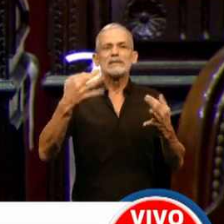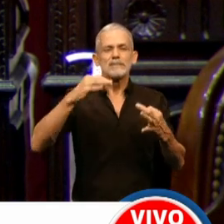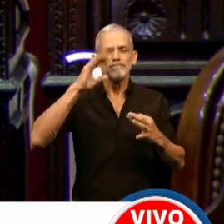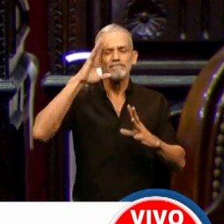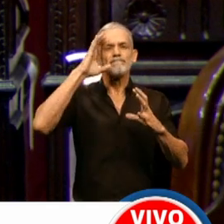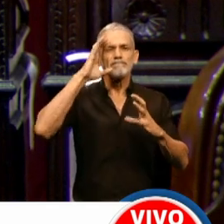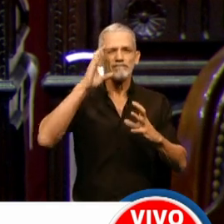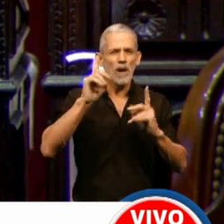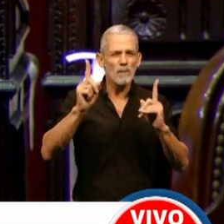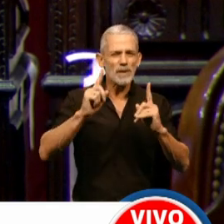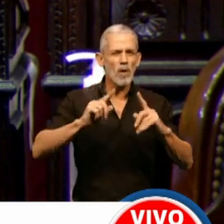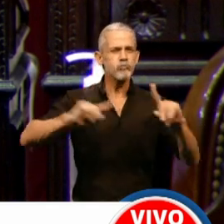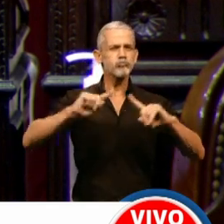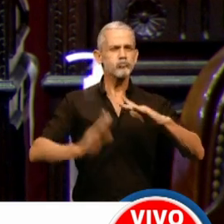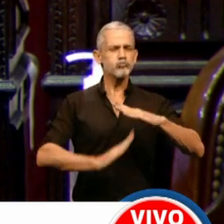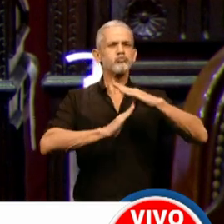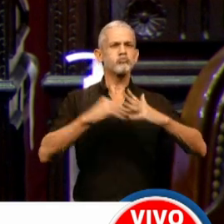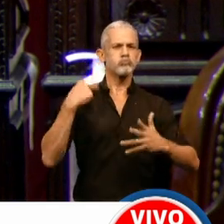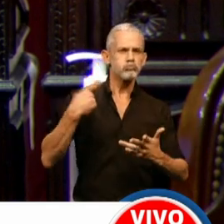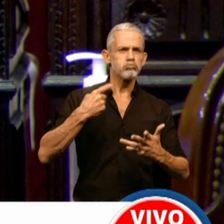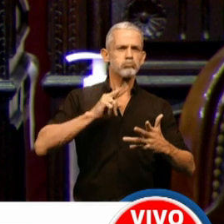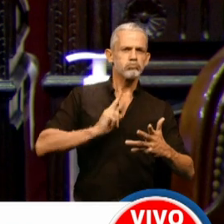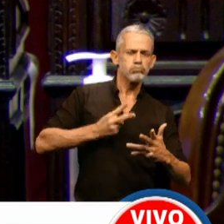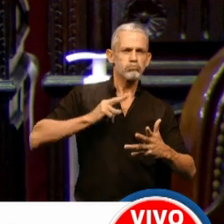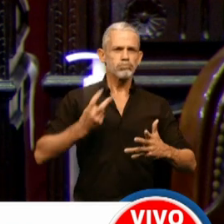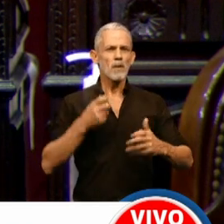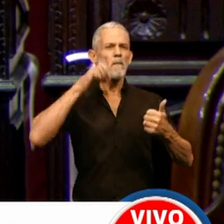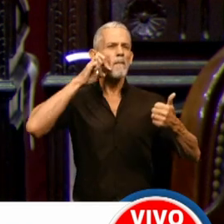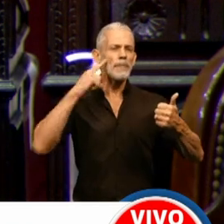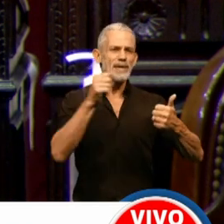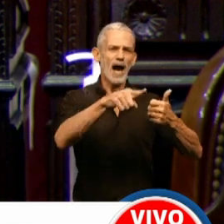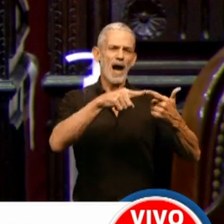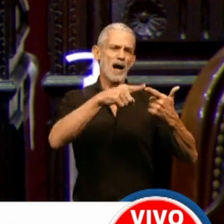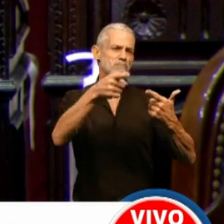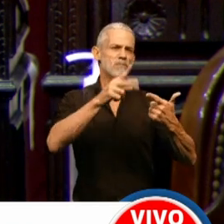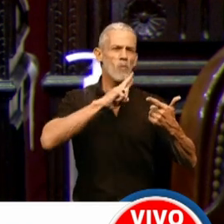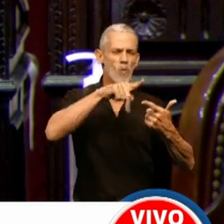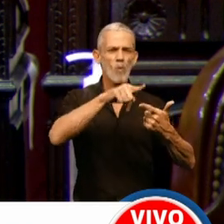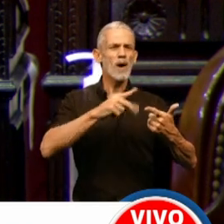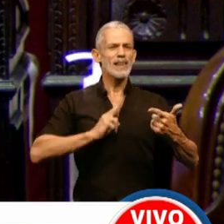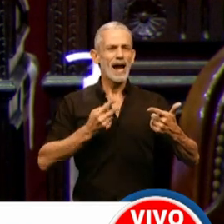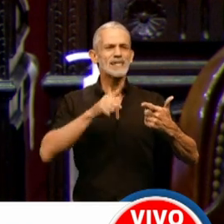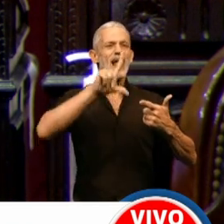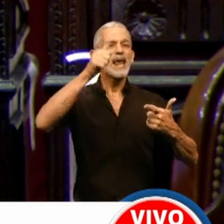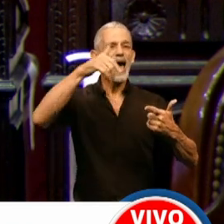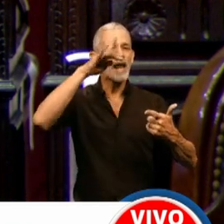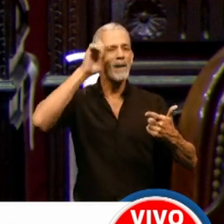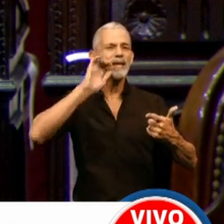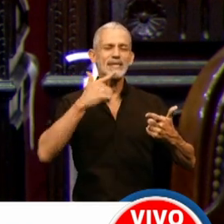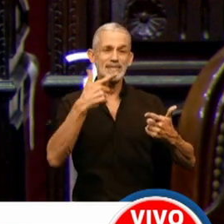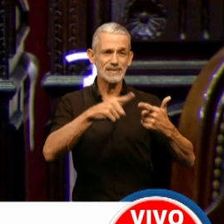a las dirigentas travestis y trans como pía como lohana berkins